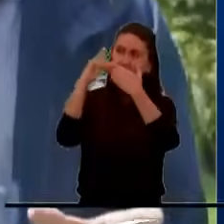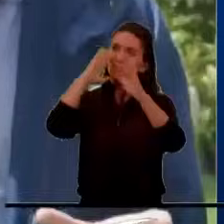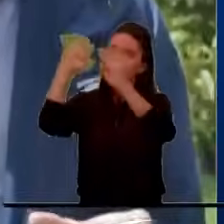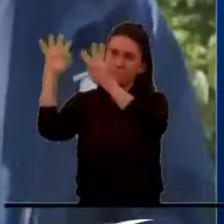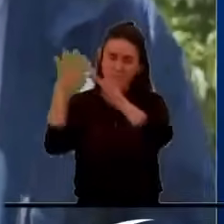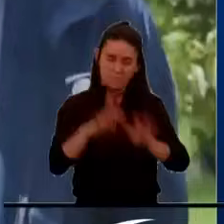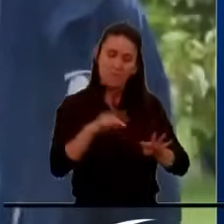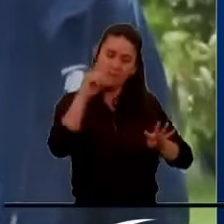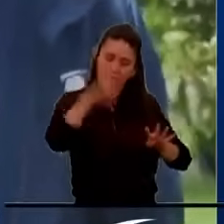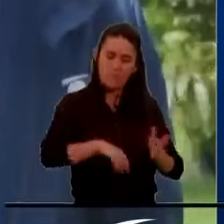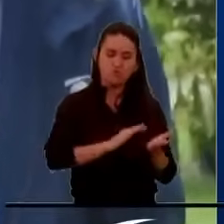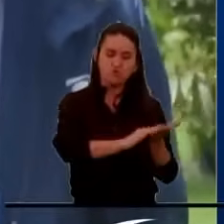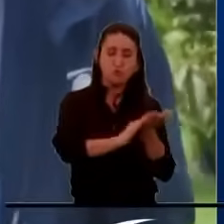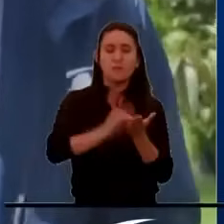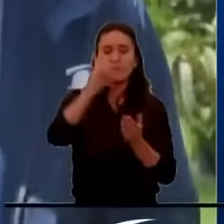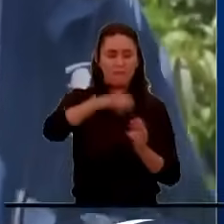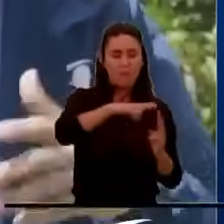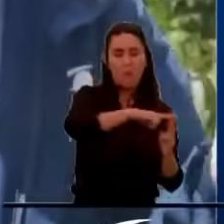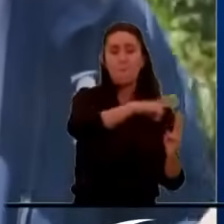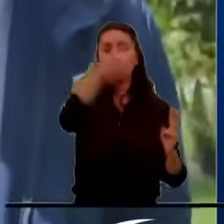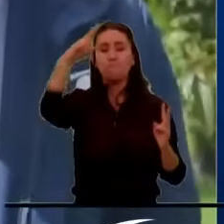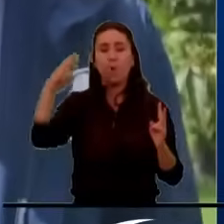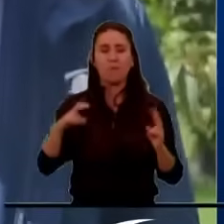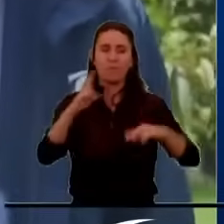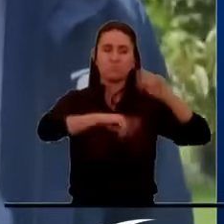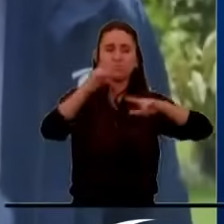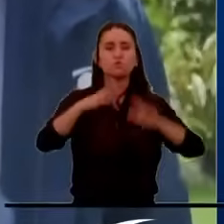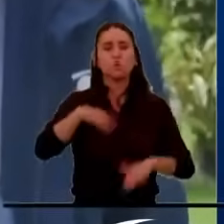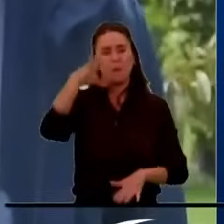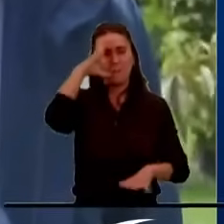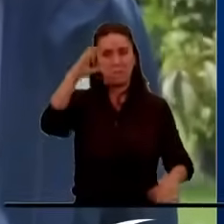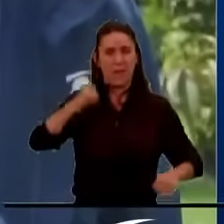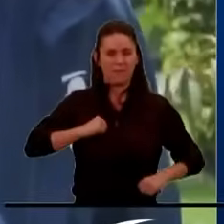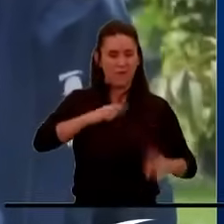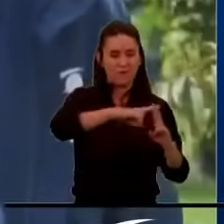única solución sería un puente militar para continuar nuevamente con la movilidad.